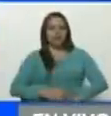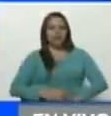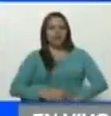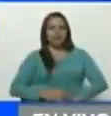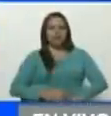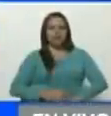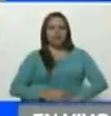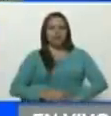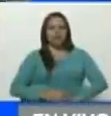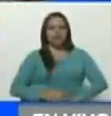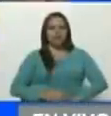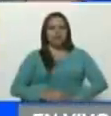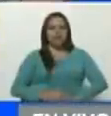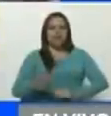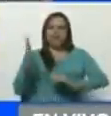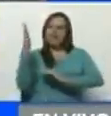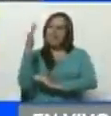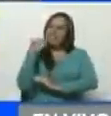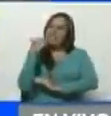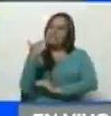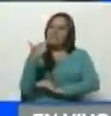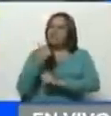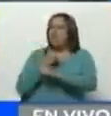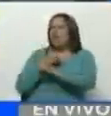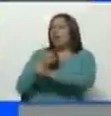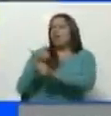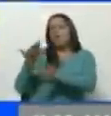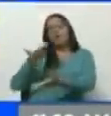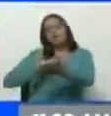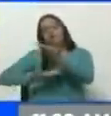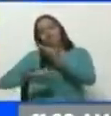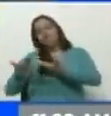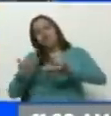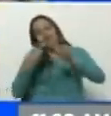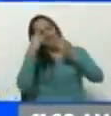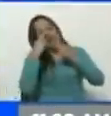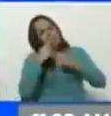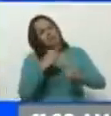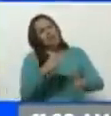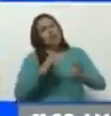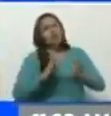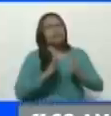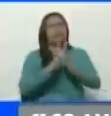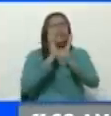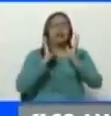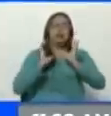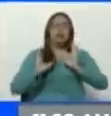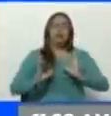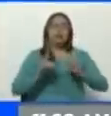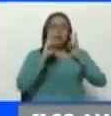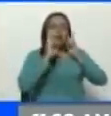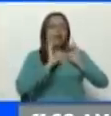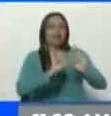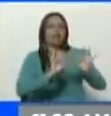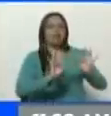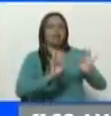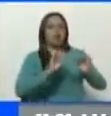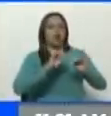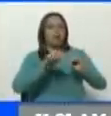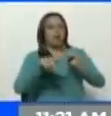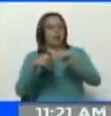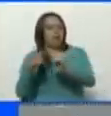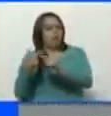que nos habla del amor mutuo, del respeto, de la castidad, etcétera. Y vean ustedes, por un